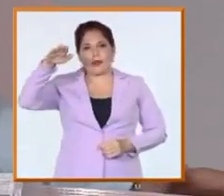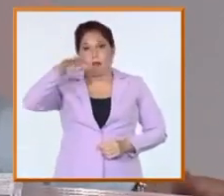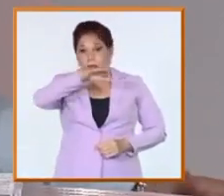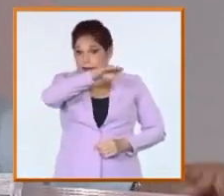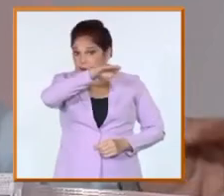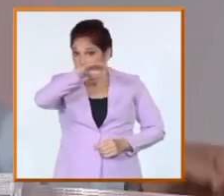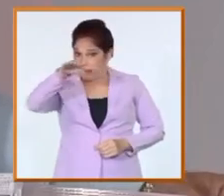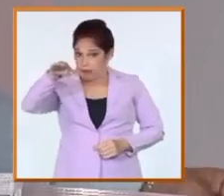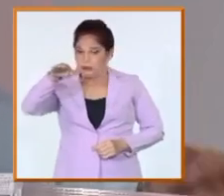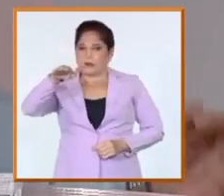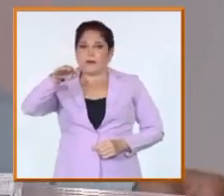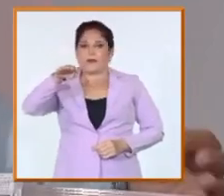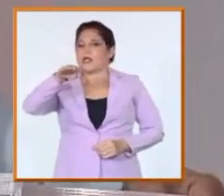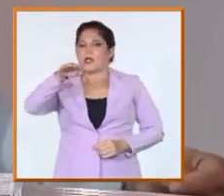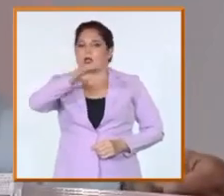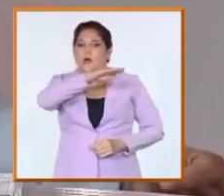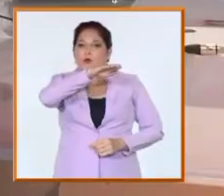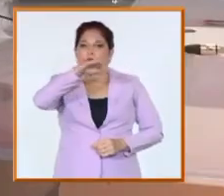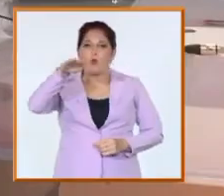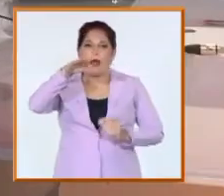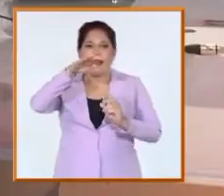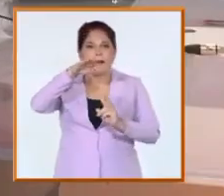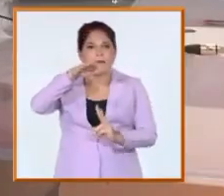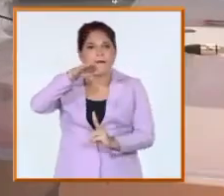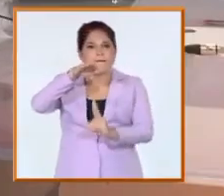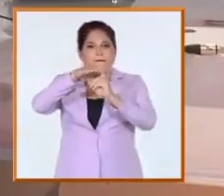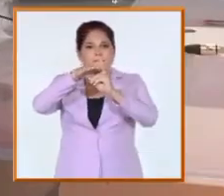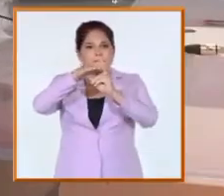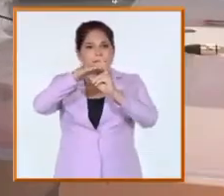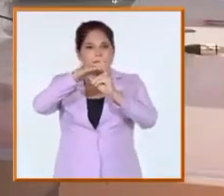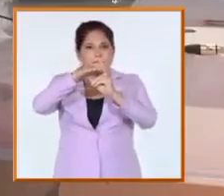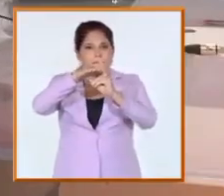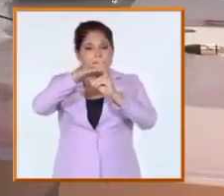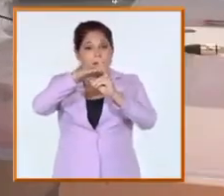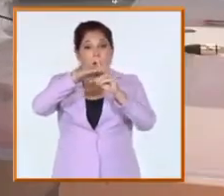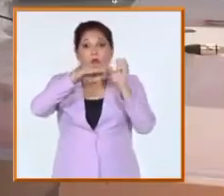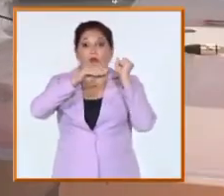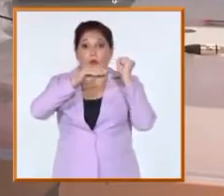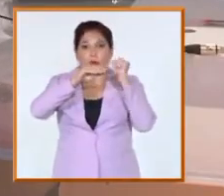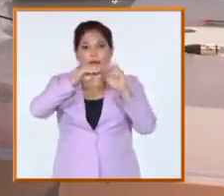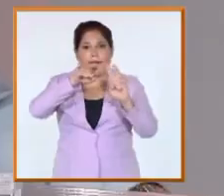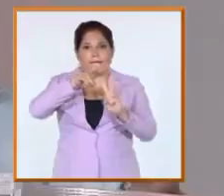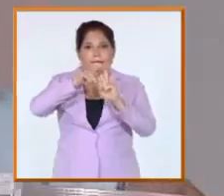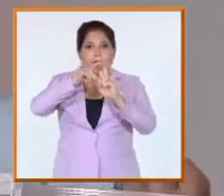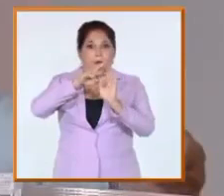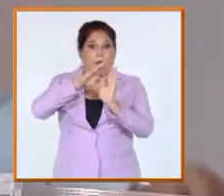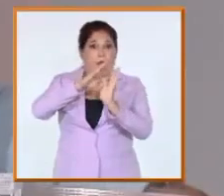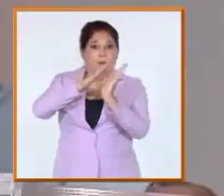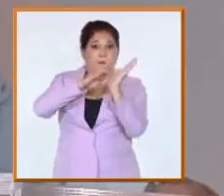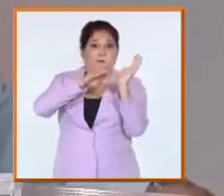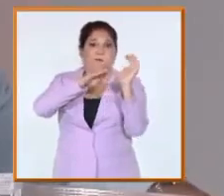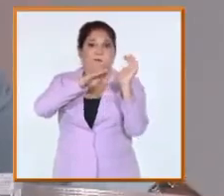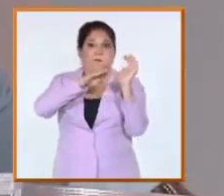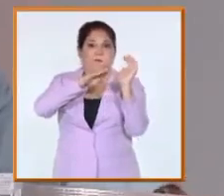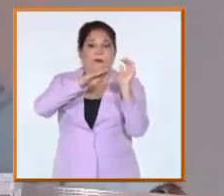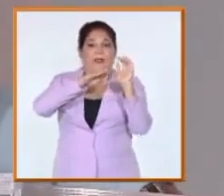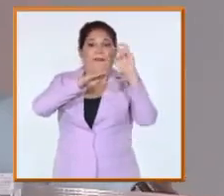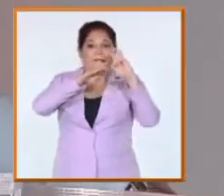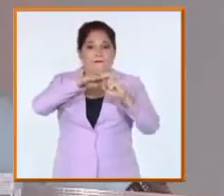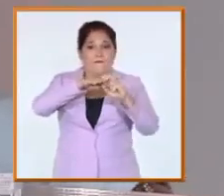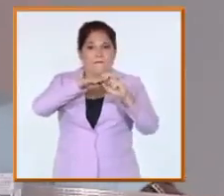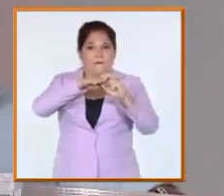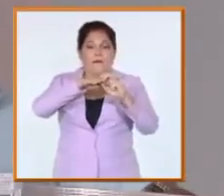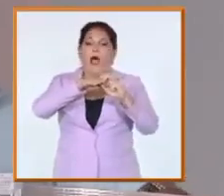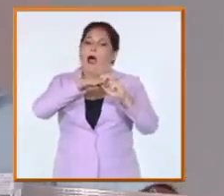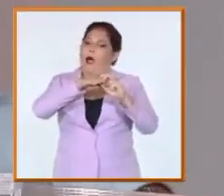está hecho ligero le ponemos técnicamente todas las cosas que lleva y le hacemos alero corto y le hacemos la pendiente que lleva y lo fijamos Cómo hay que